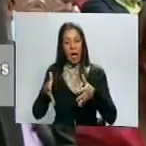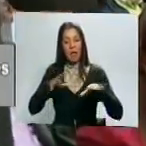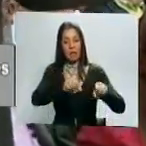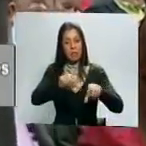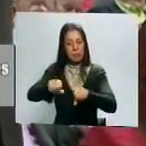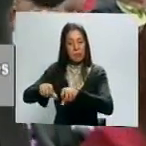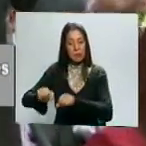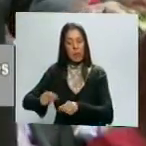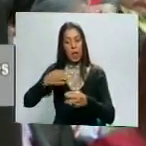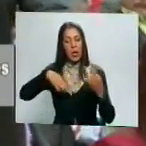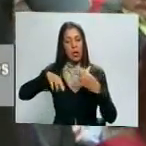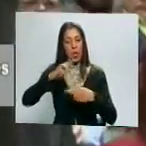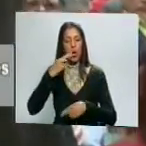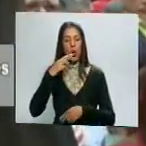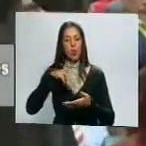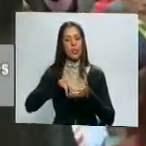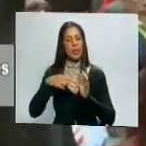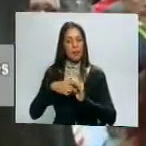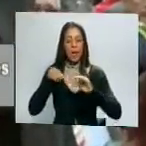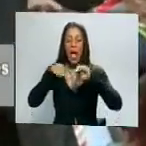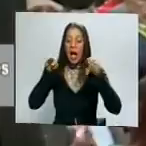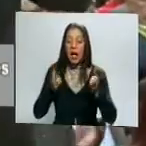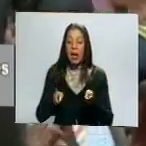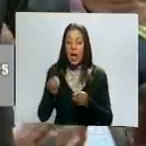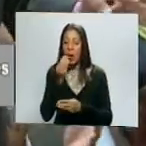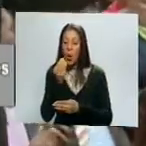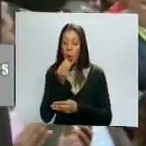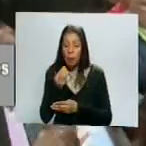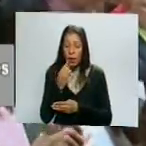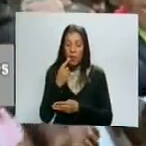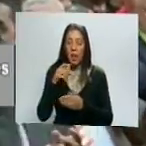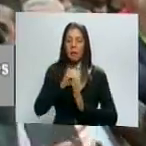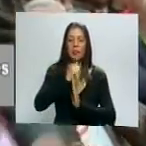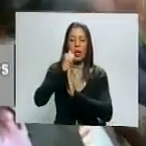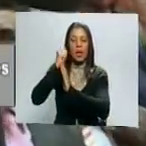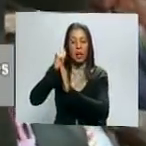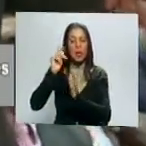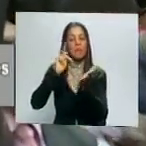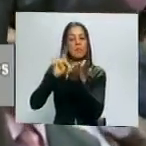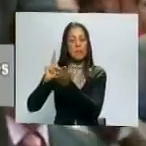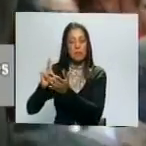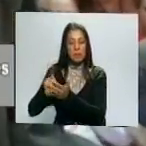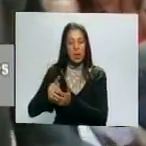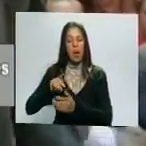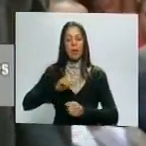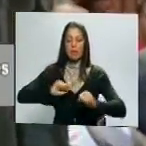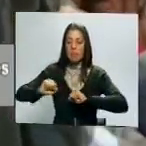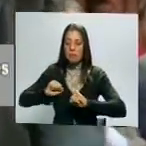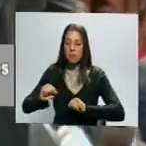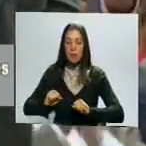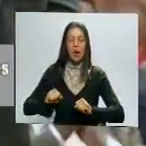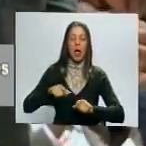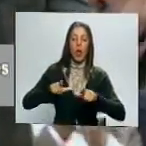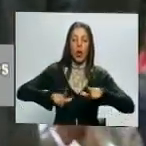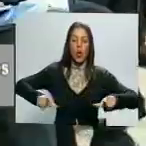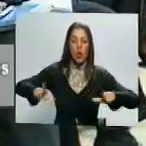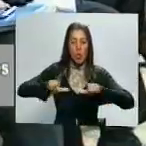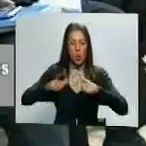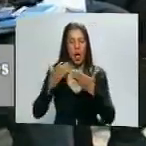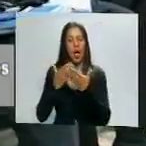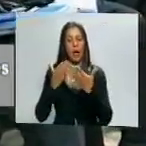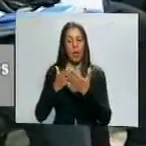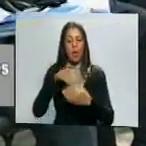locales de abastecimiento y producción se incorporaron a los cuatro motores victoriosos que en cada uno de los centros electorales lograron una